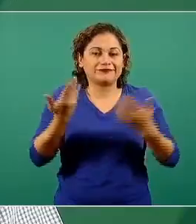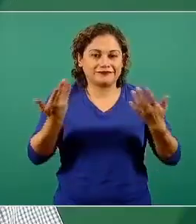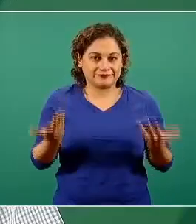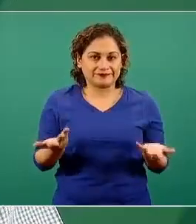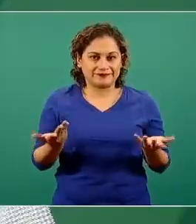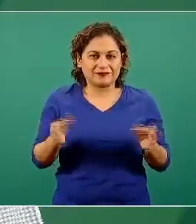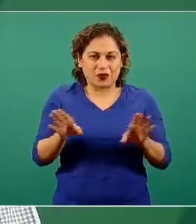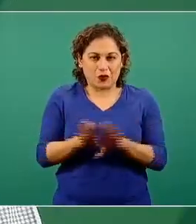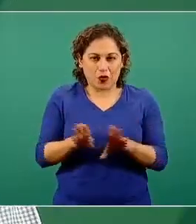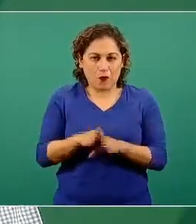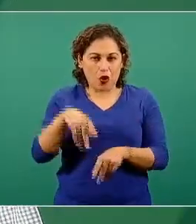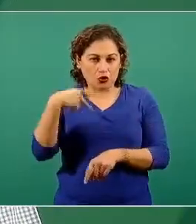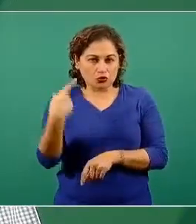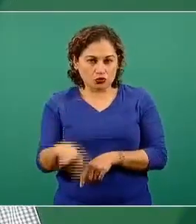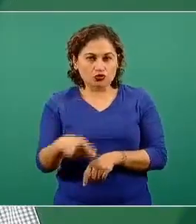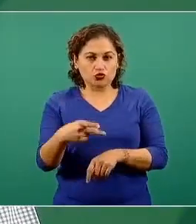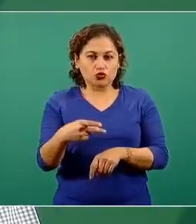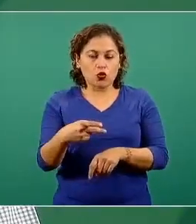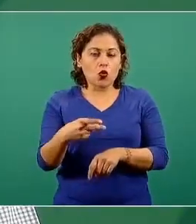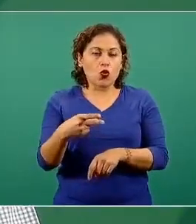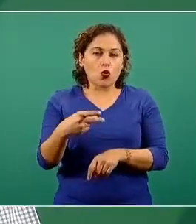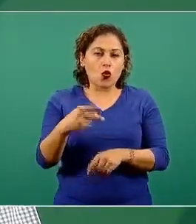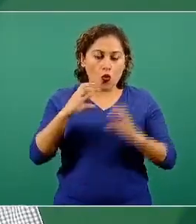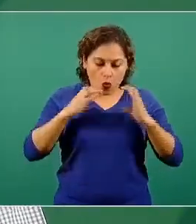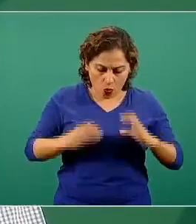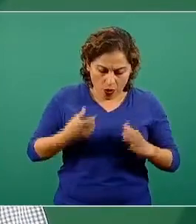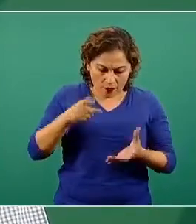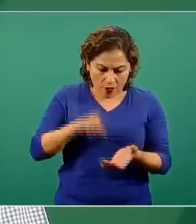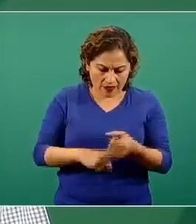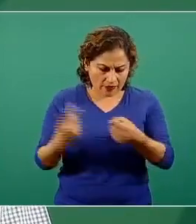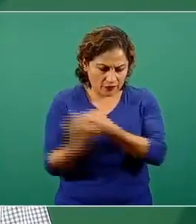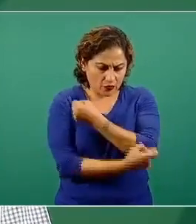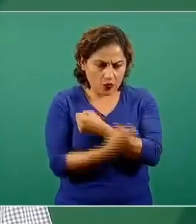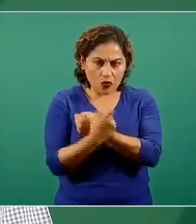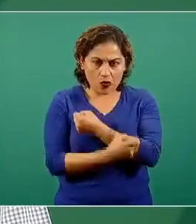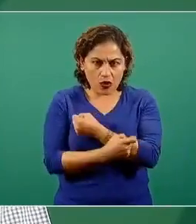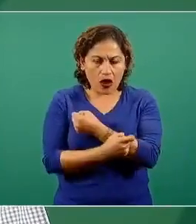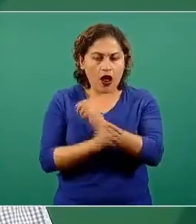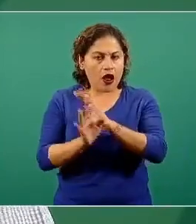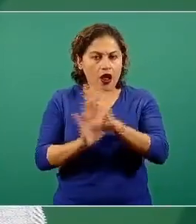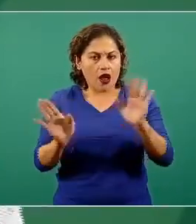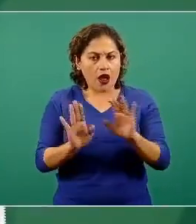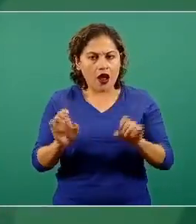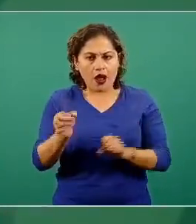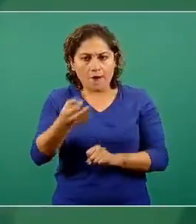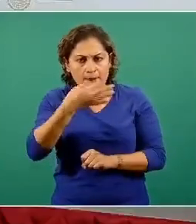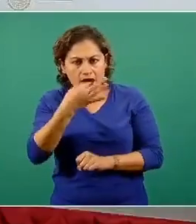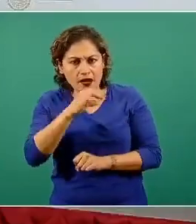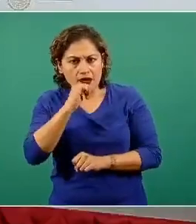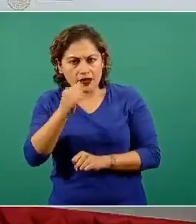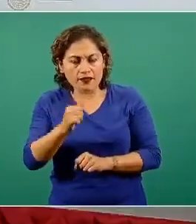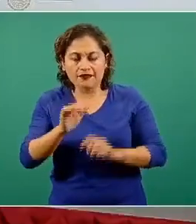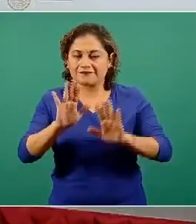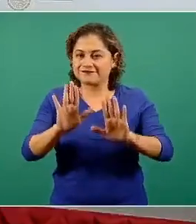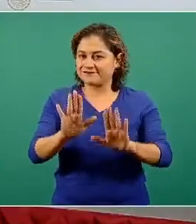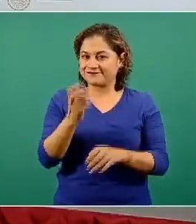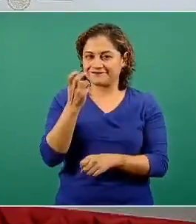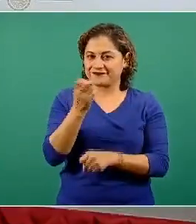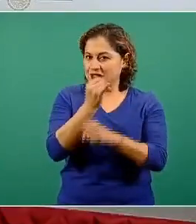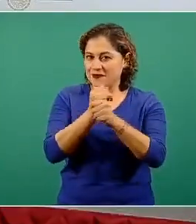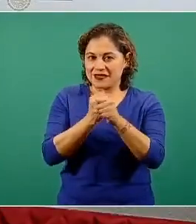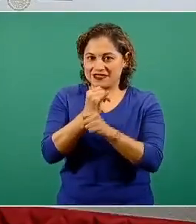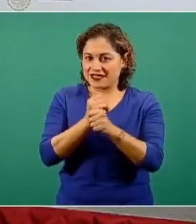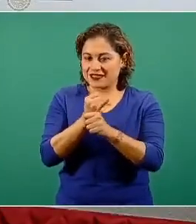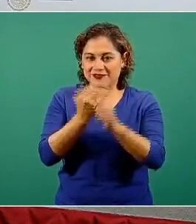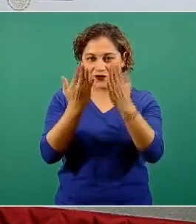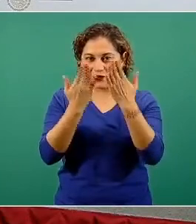7 días. Es decir, que no es una acción directa del medicamento, sino es el sistema inmunológico propio de la persona la que la lleva